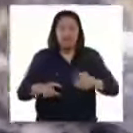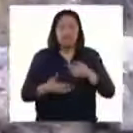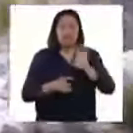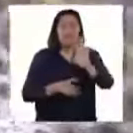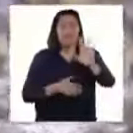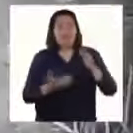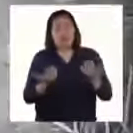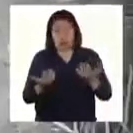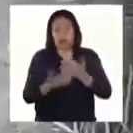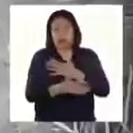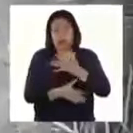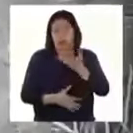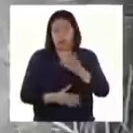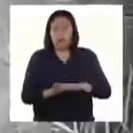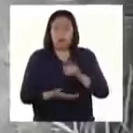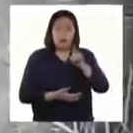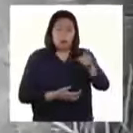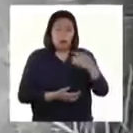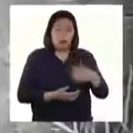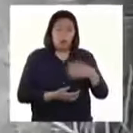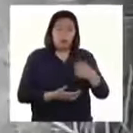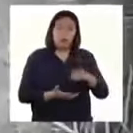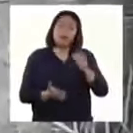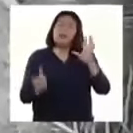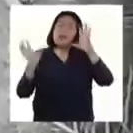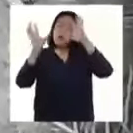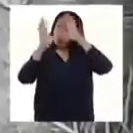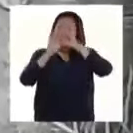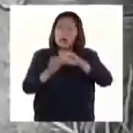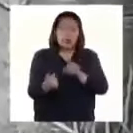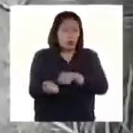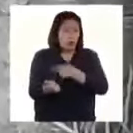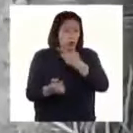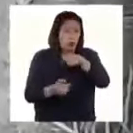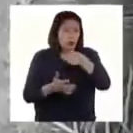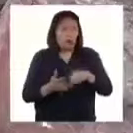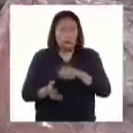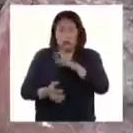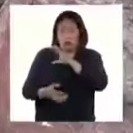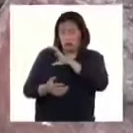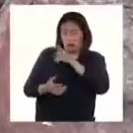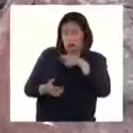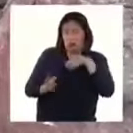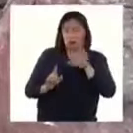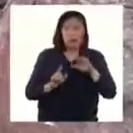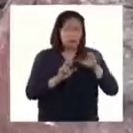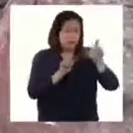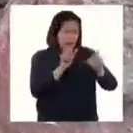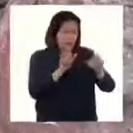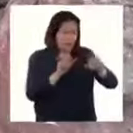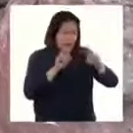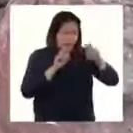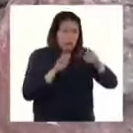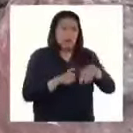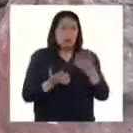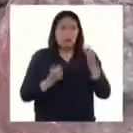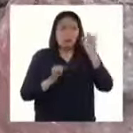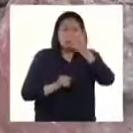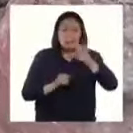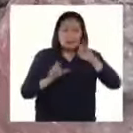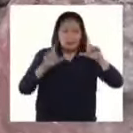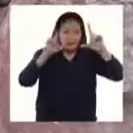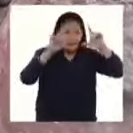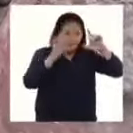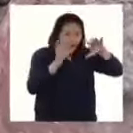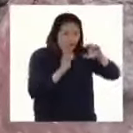su cuerpo. Por sus hábitos nocturnos y su carácter elusivo, los investigadores usan cámaras trampa